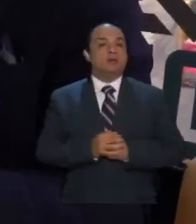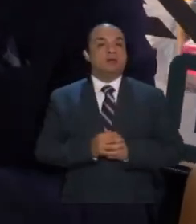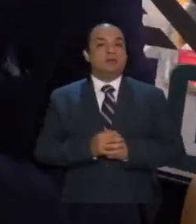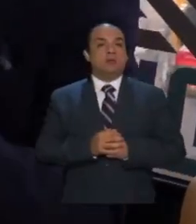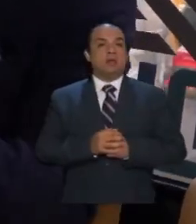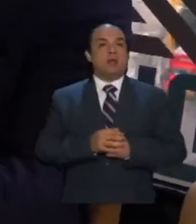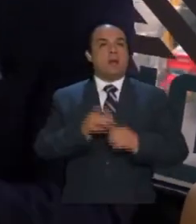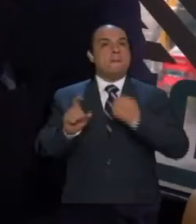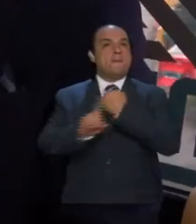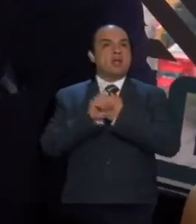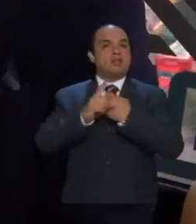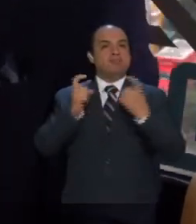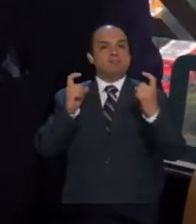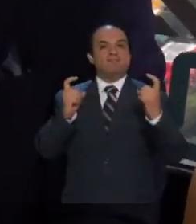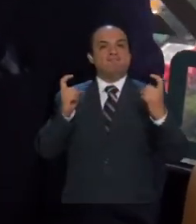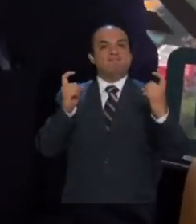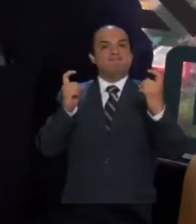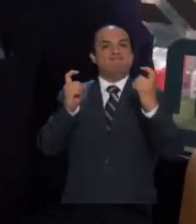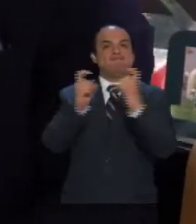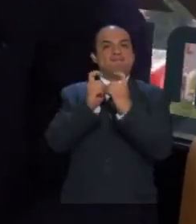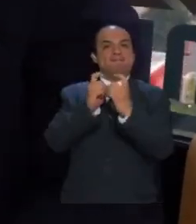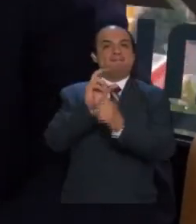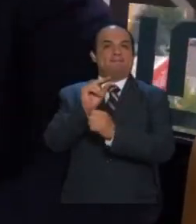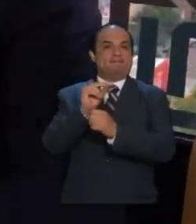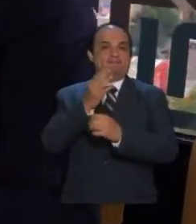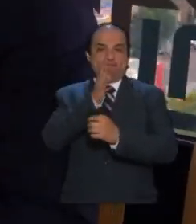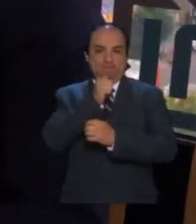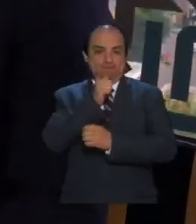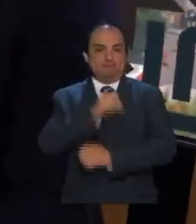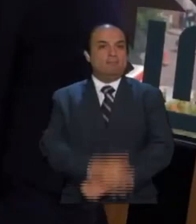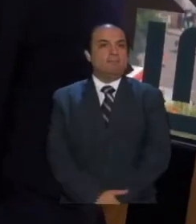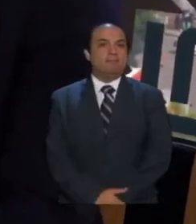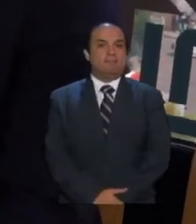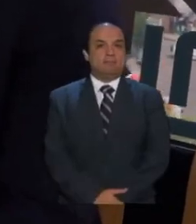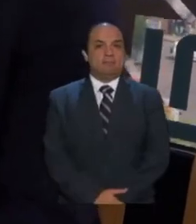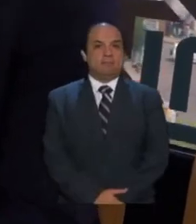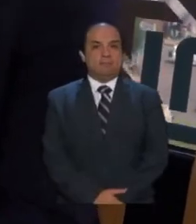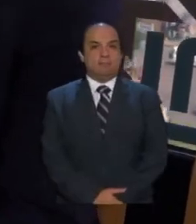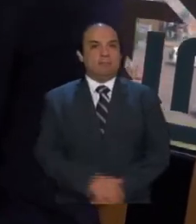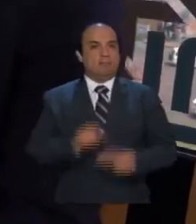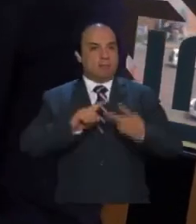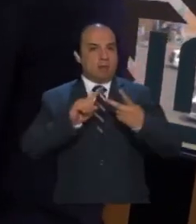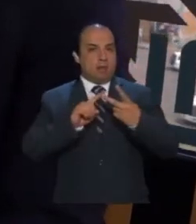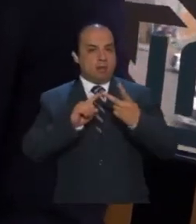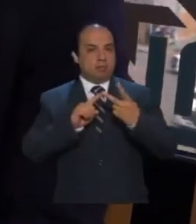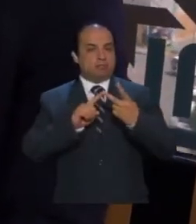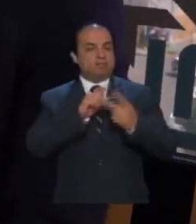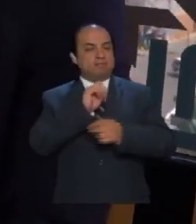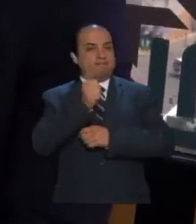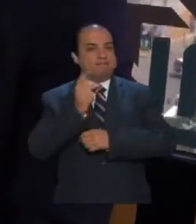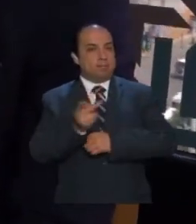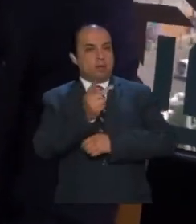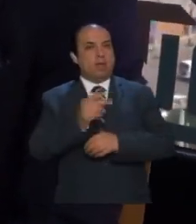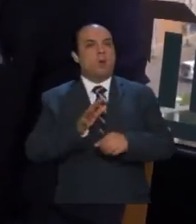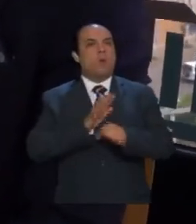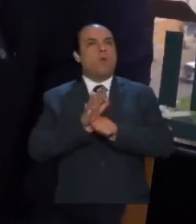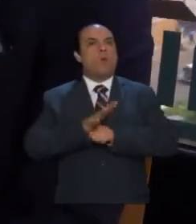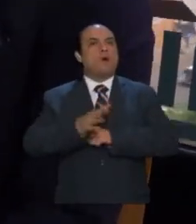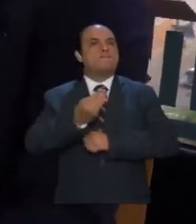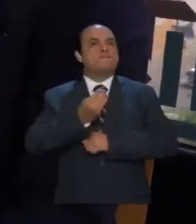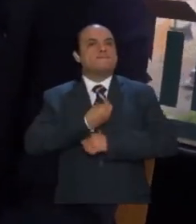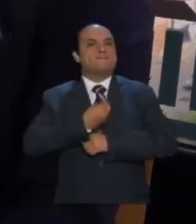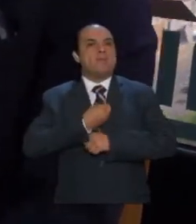tenemos este problema de choque de dos cabinas. También preguntan sobre qué tan resistente es el material de las